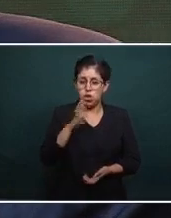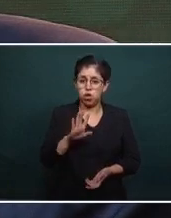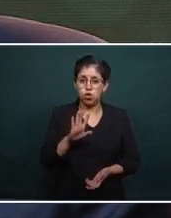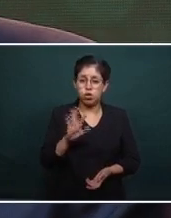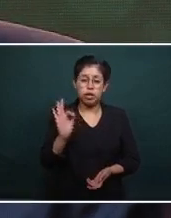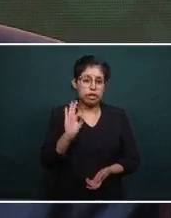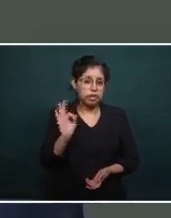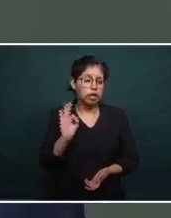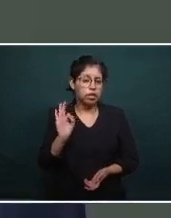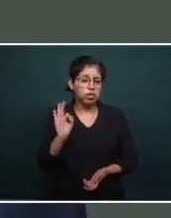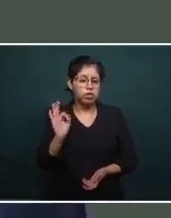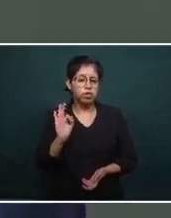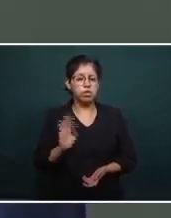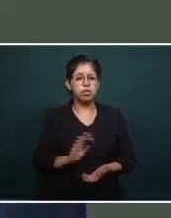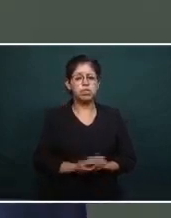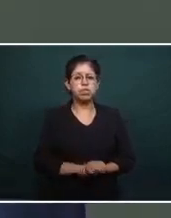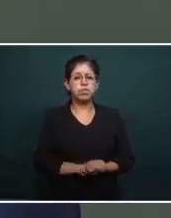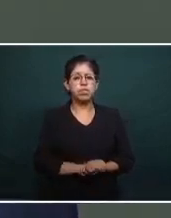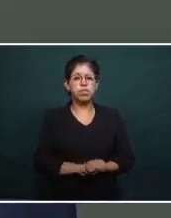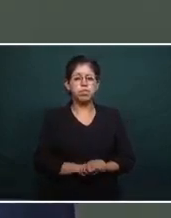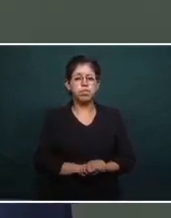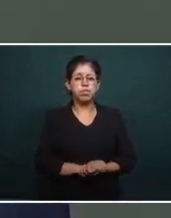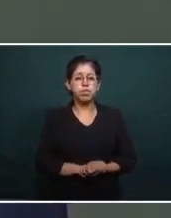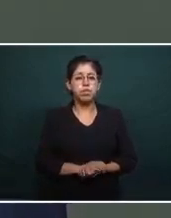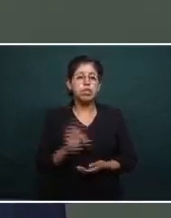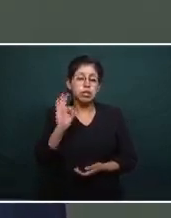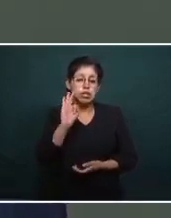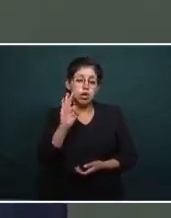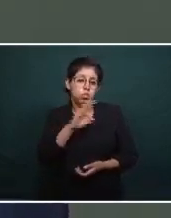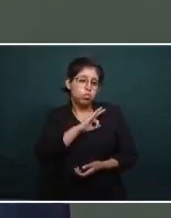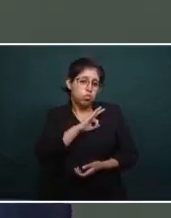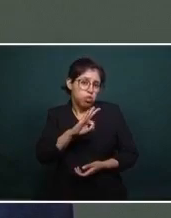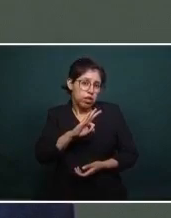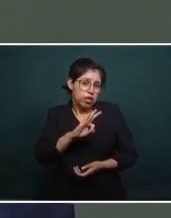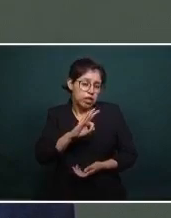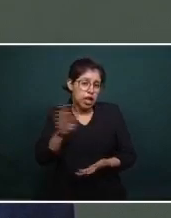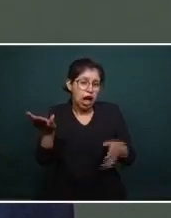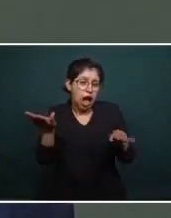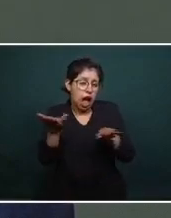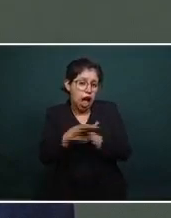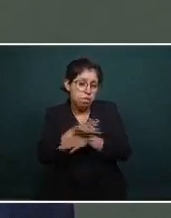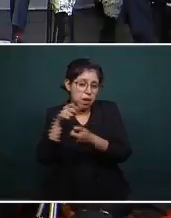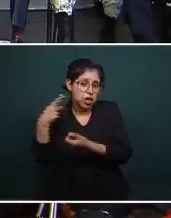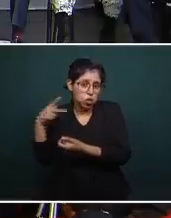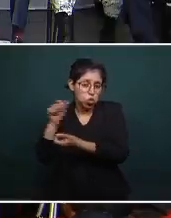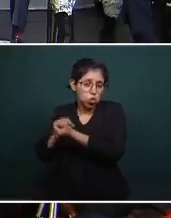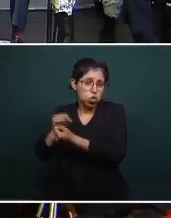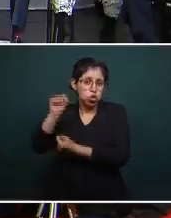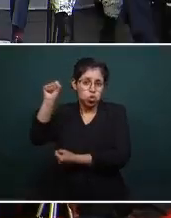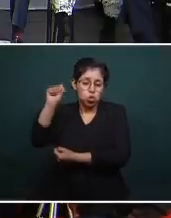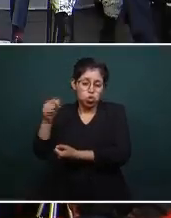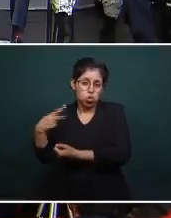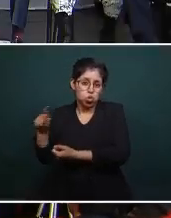puedan llevar a cabo modificaciones a su constitución y a las